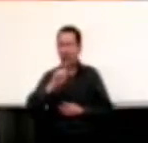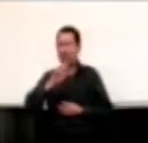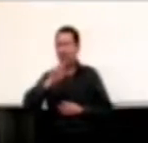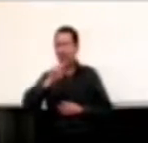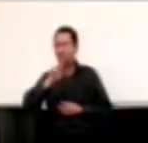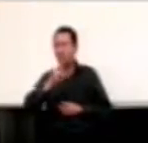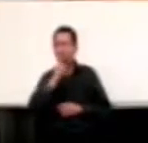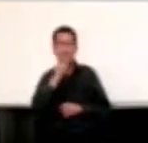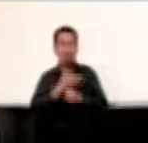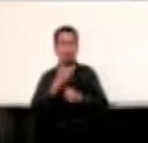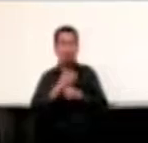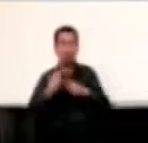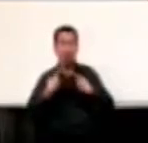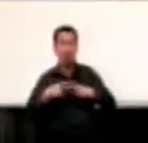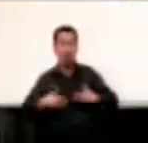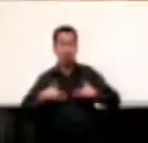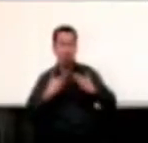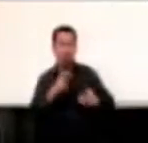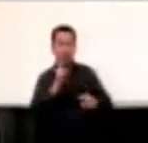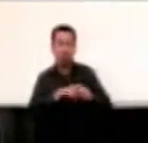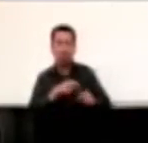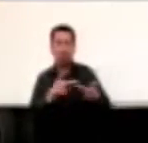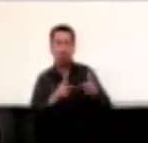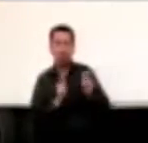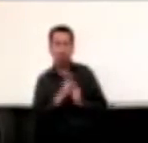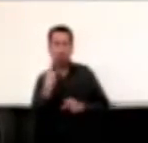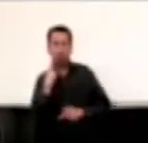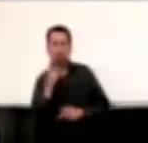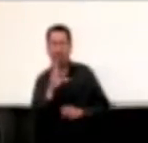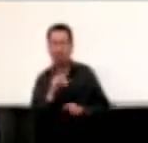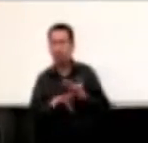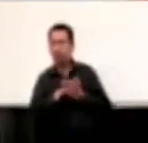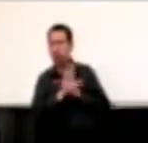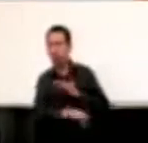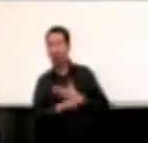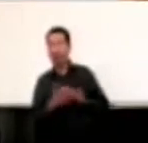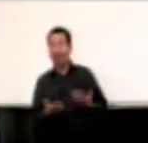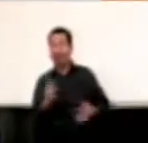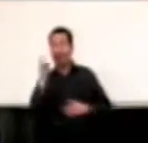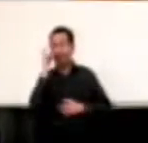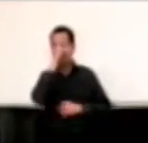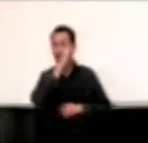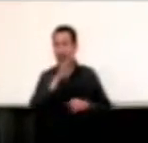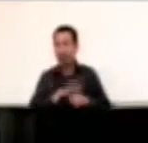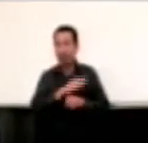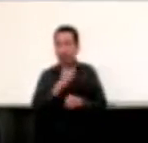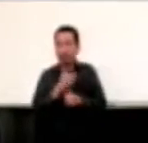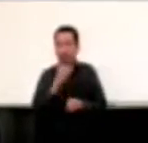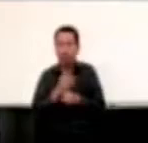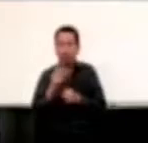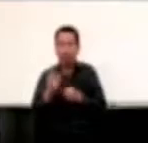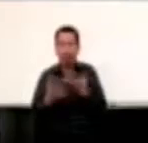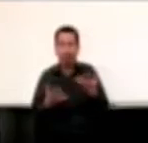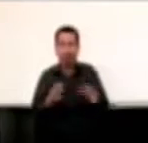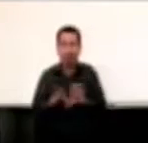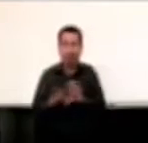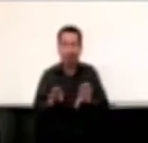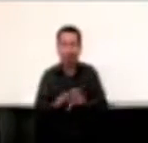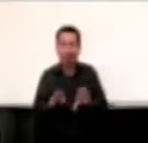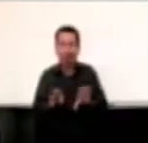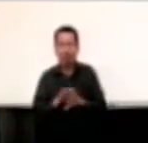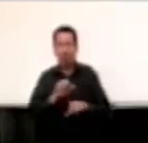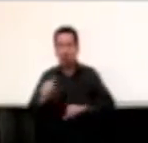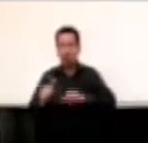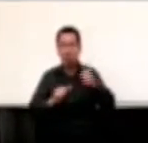que sienten los electores, de confianza hacia los partidos partidistas, nuestra suerte bien puede ser muy similar a la que han corrido otros partidos y